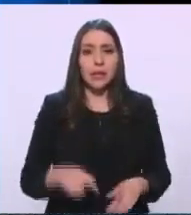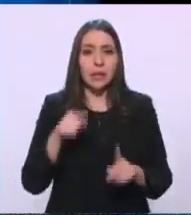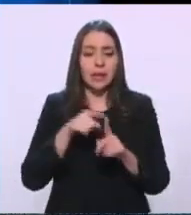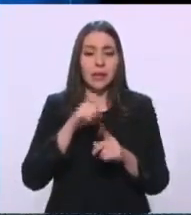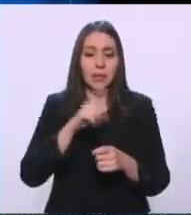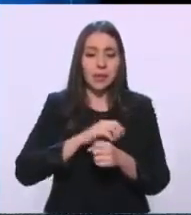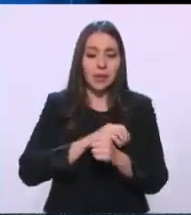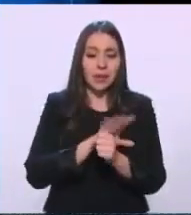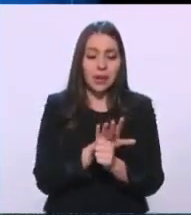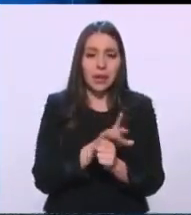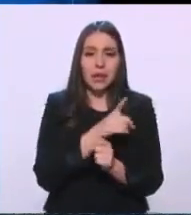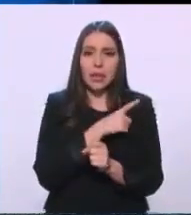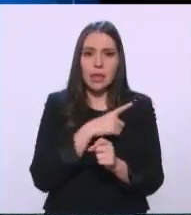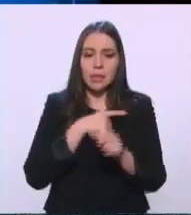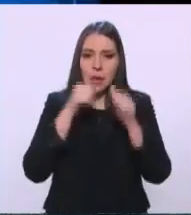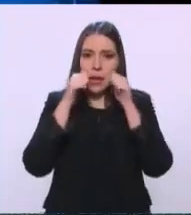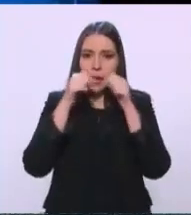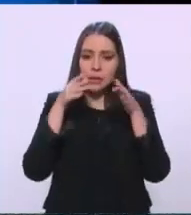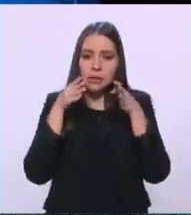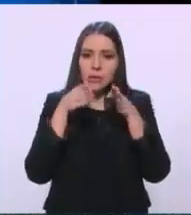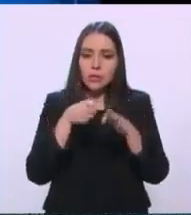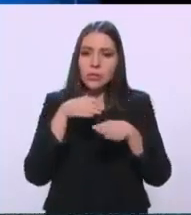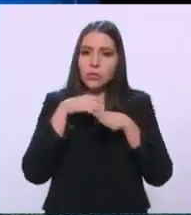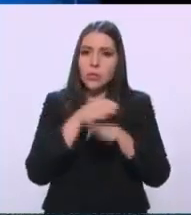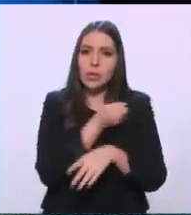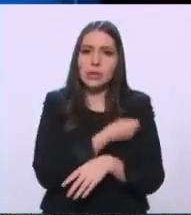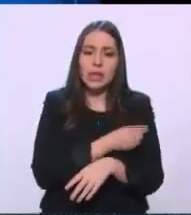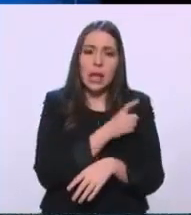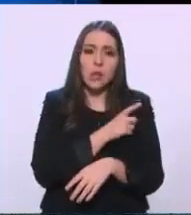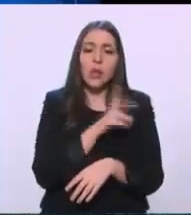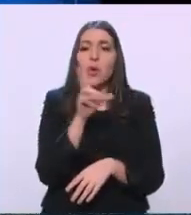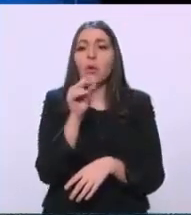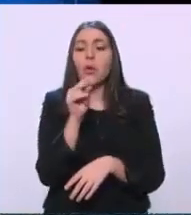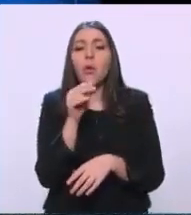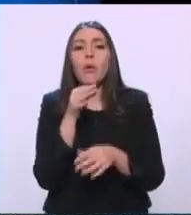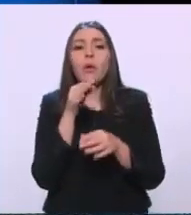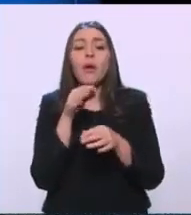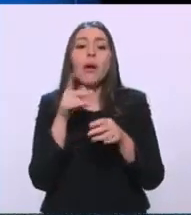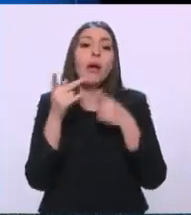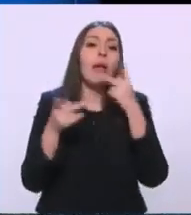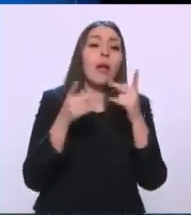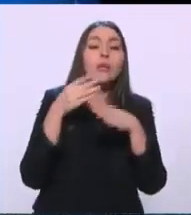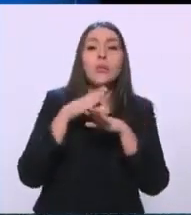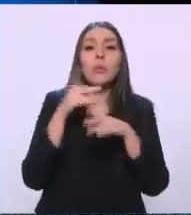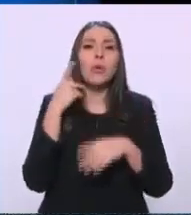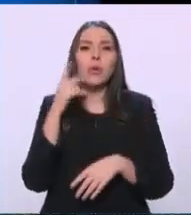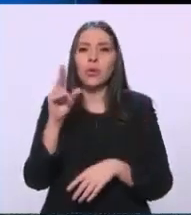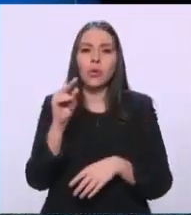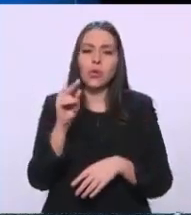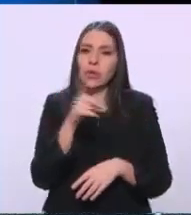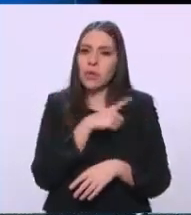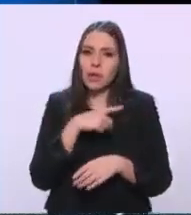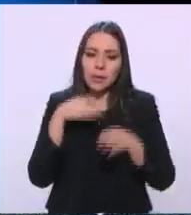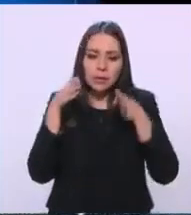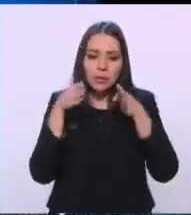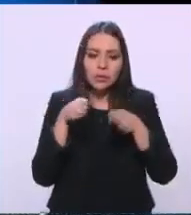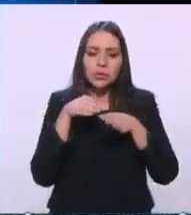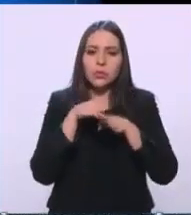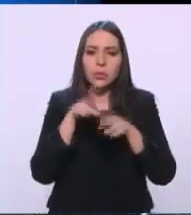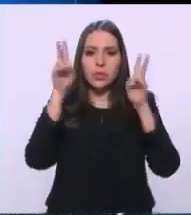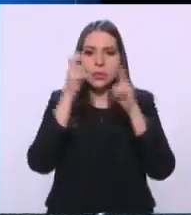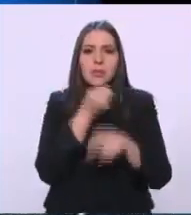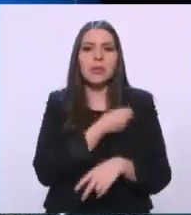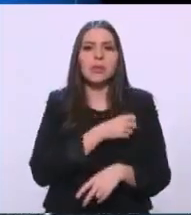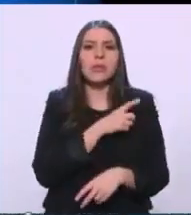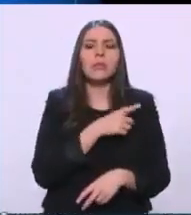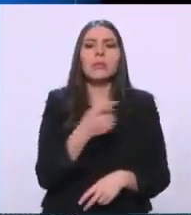de política. Abrió dos frentes, el de salud y el económico. ¿Cómo ves tú, Fabricio, todo